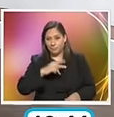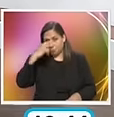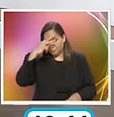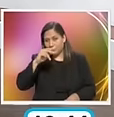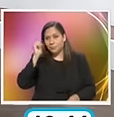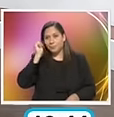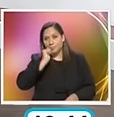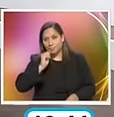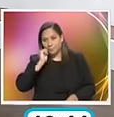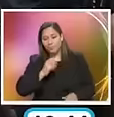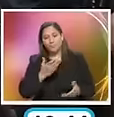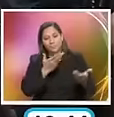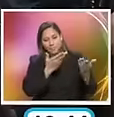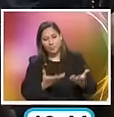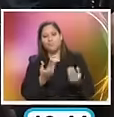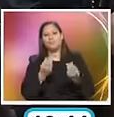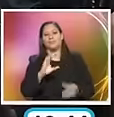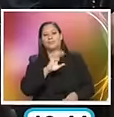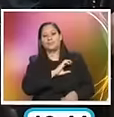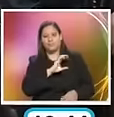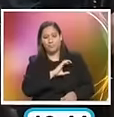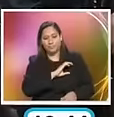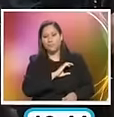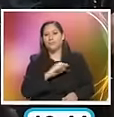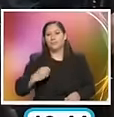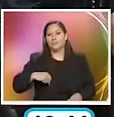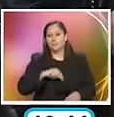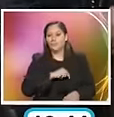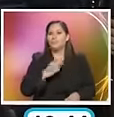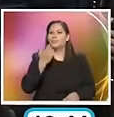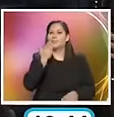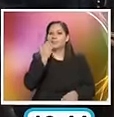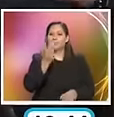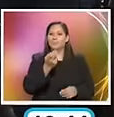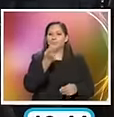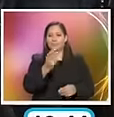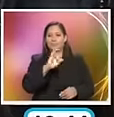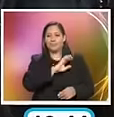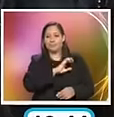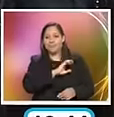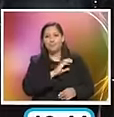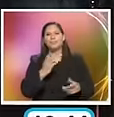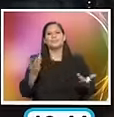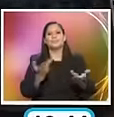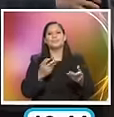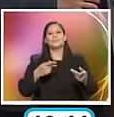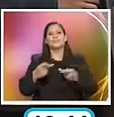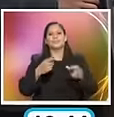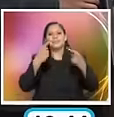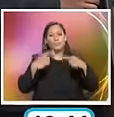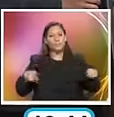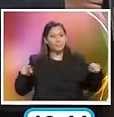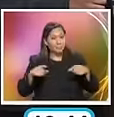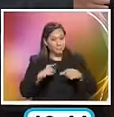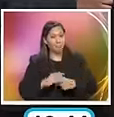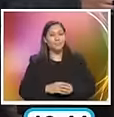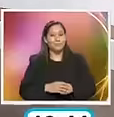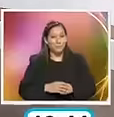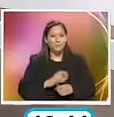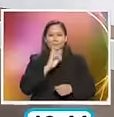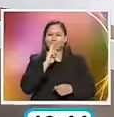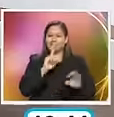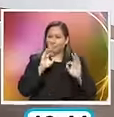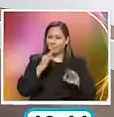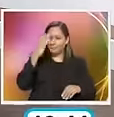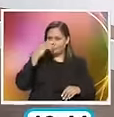ha recibido con gran afecto y nosotros tratamos de devolver ese cariño haciendo música. Y haciendo música, que es lo que mejor